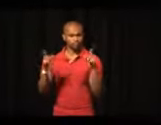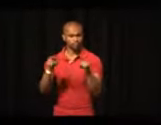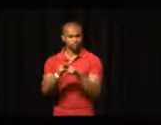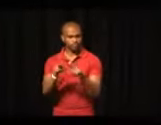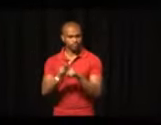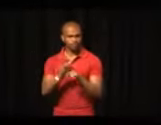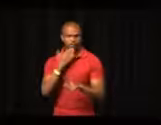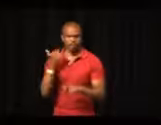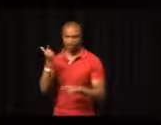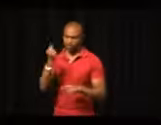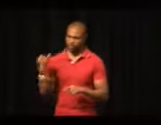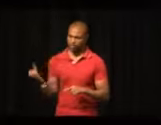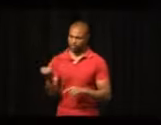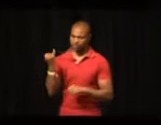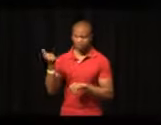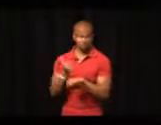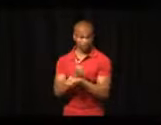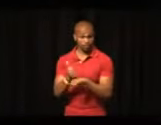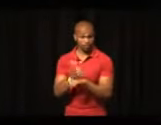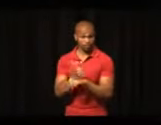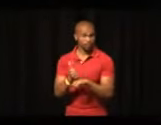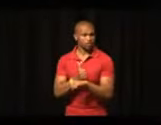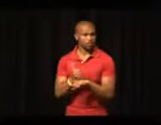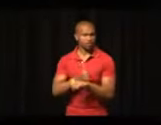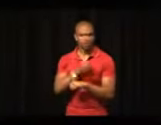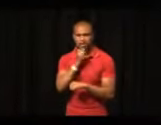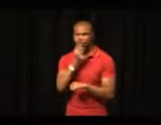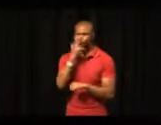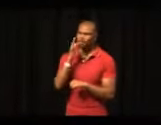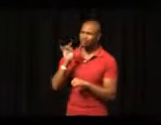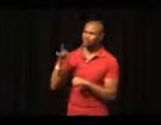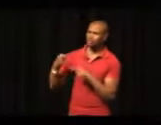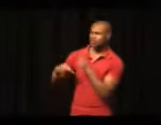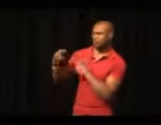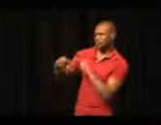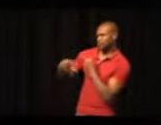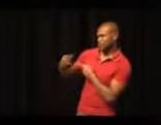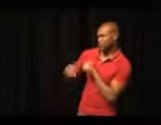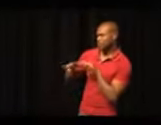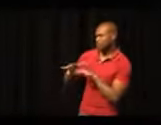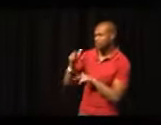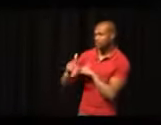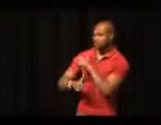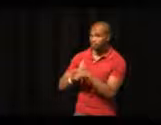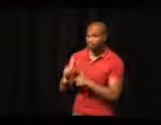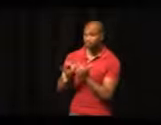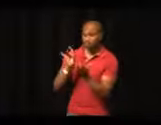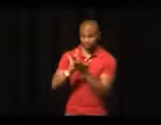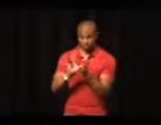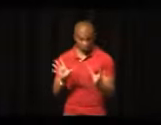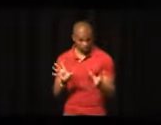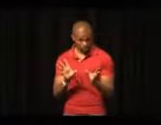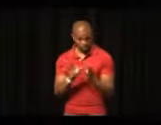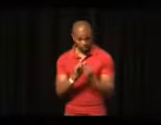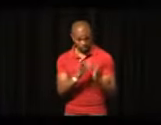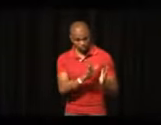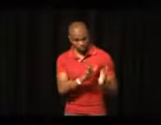en materia de una mejor valoración de los profesionales. No me parece que sea solamente la discusión, pero la acción concreta con